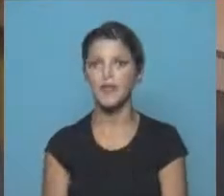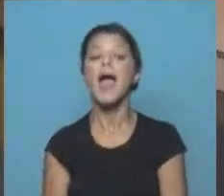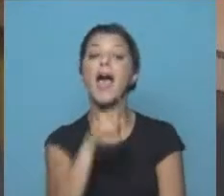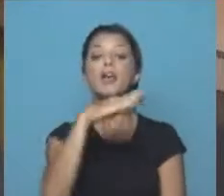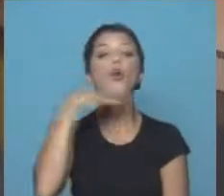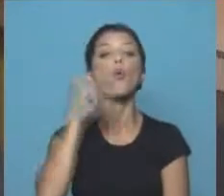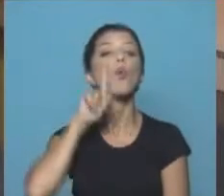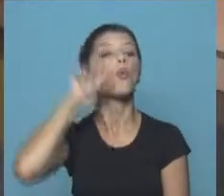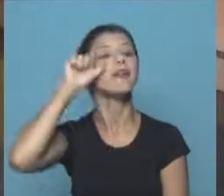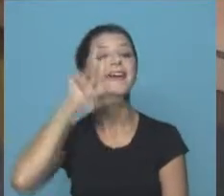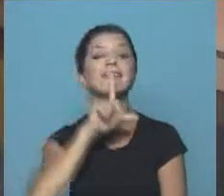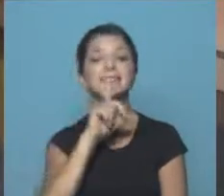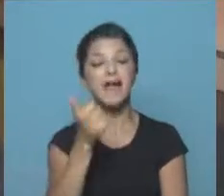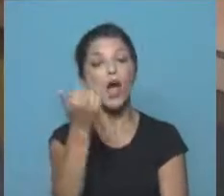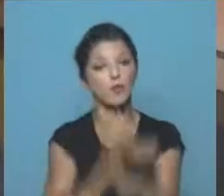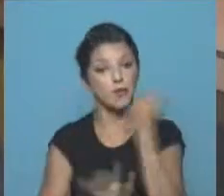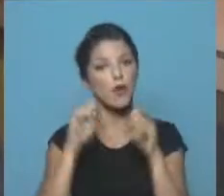novedades. Julieta, ¿cómo va? Buen mediodía.